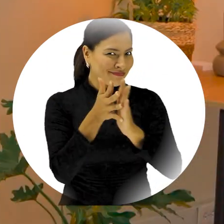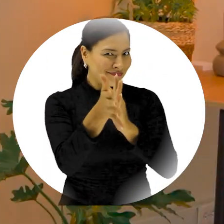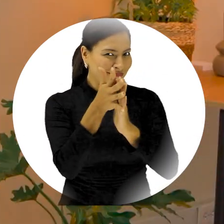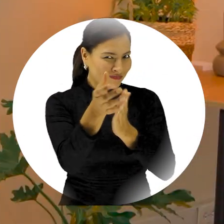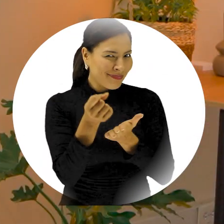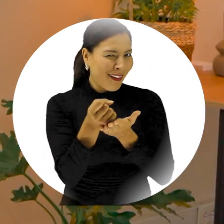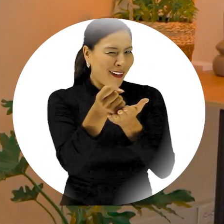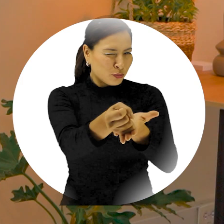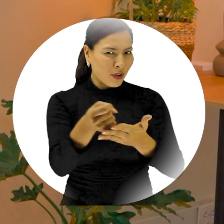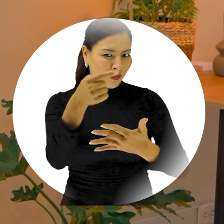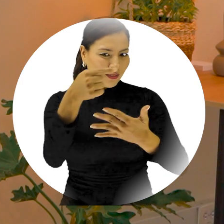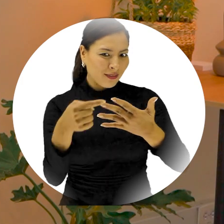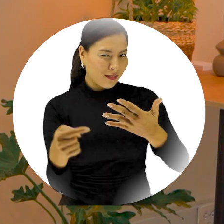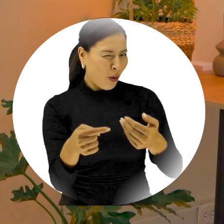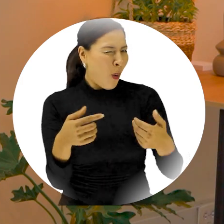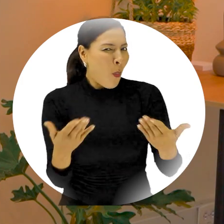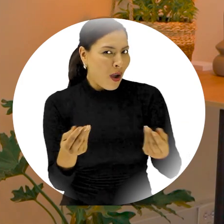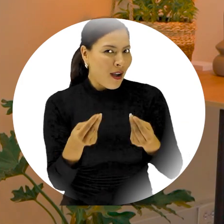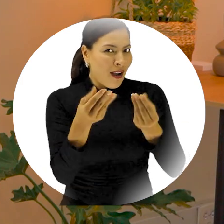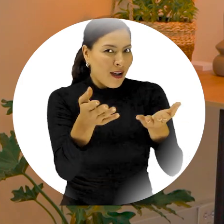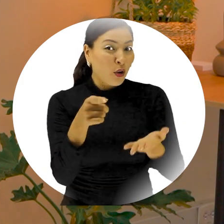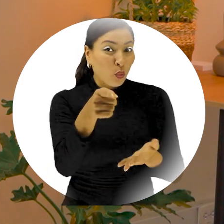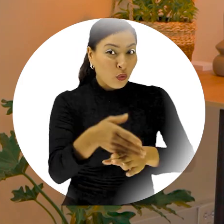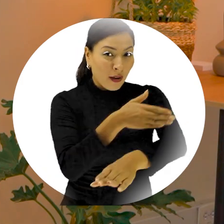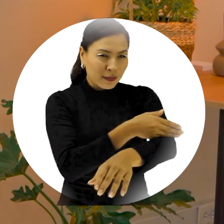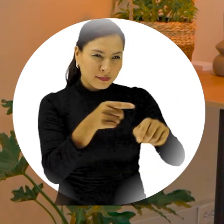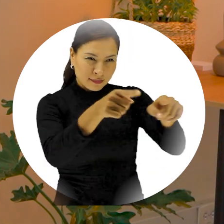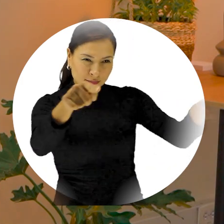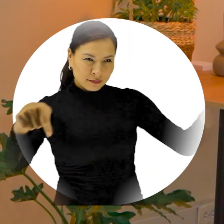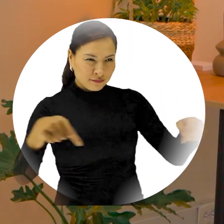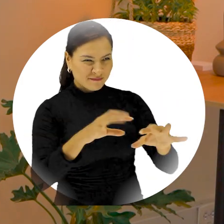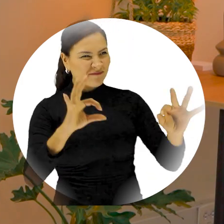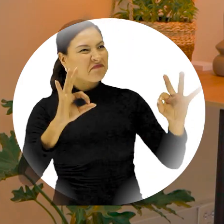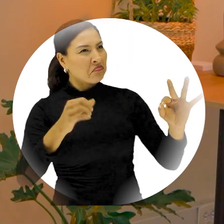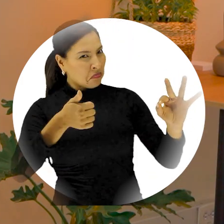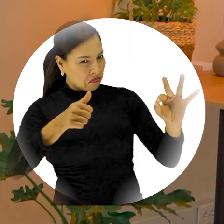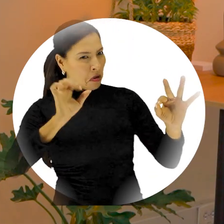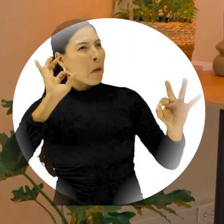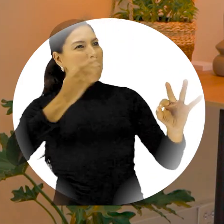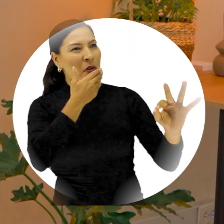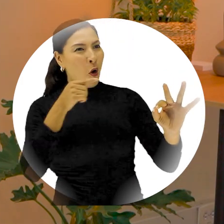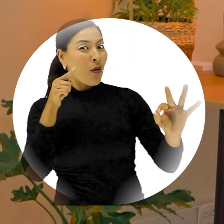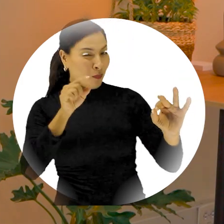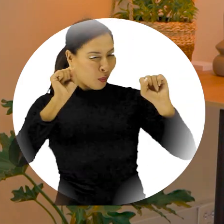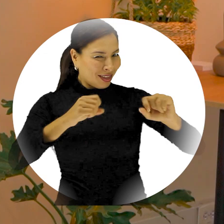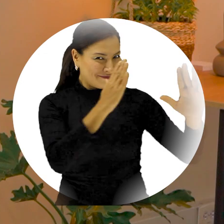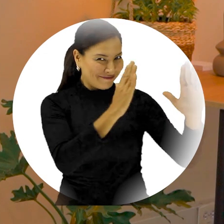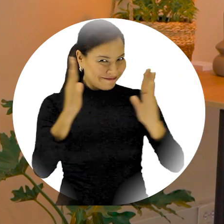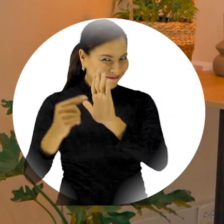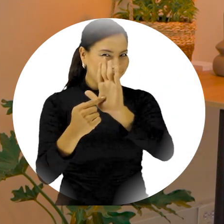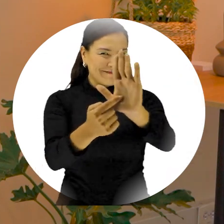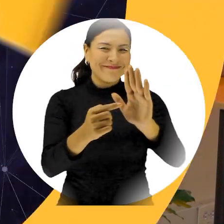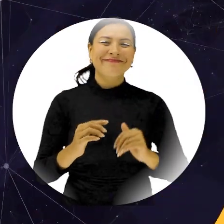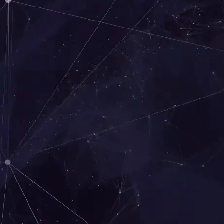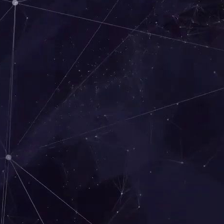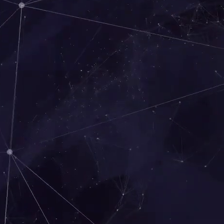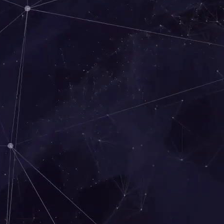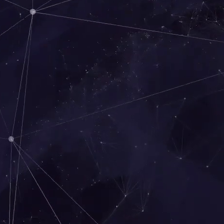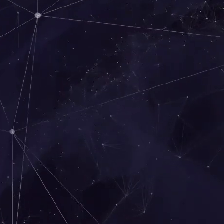porque te voy a dejar las herramientas que a mí me funcionaron para revisar que el inmueble esté al día y adicionalmente que sea la mejor opción para